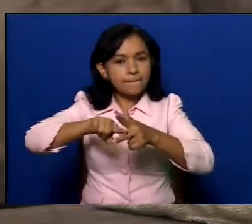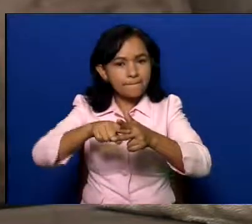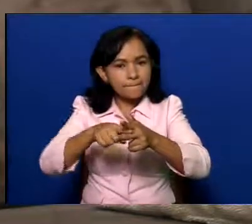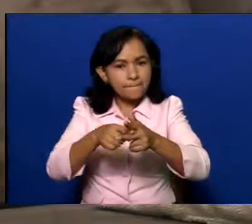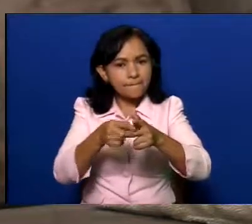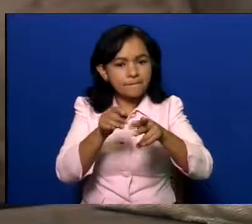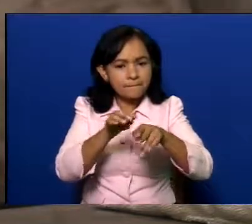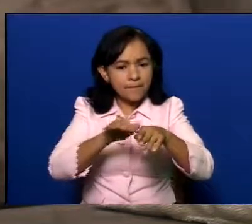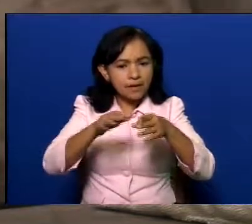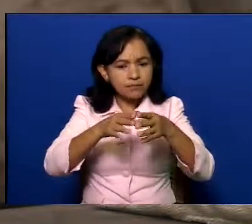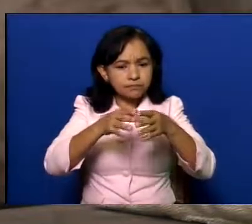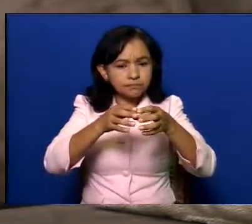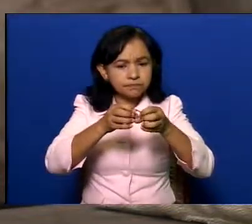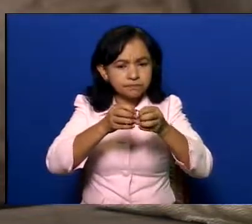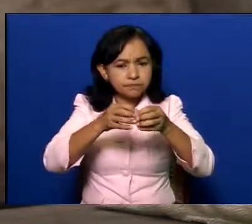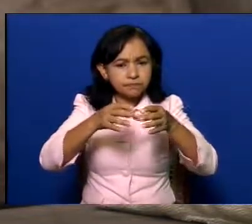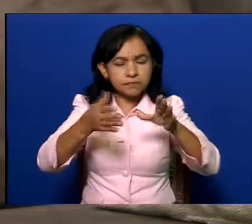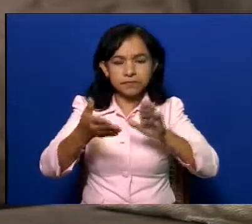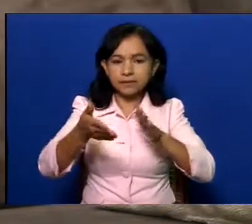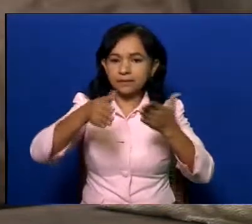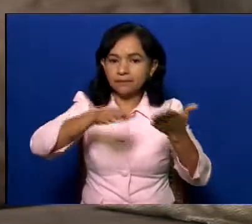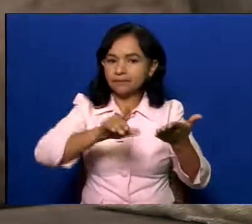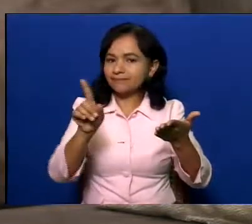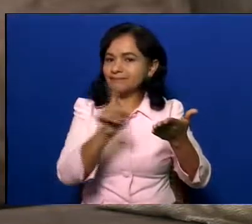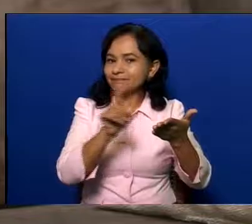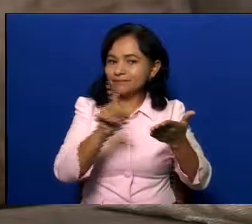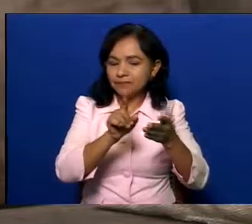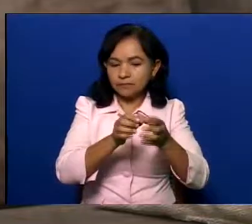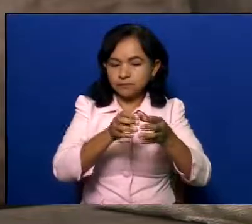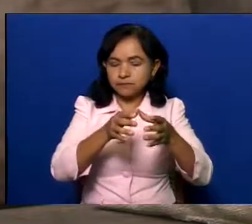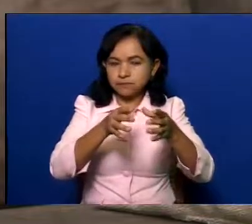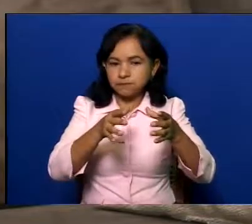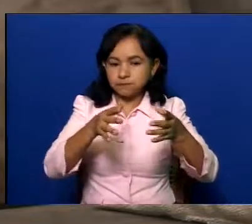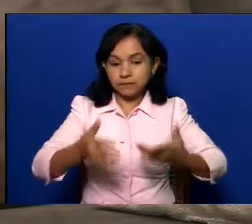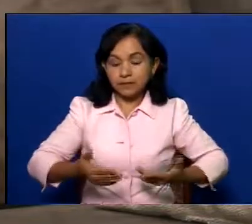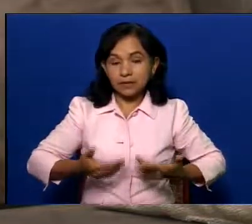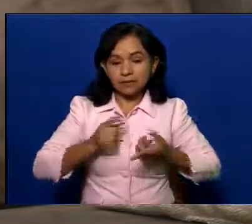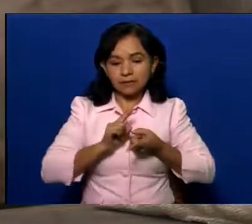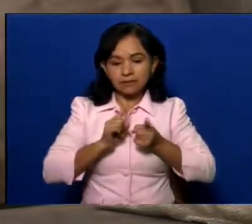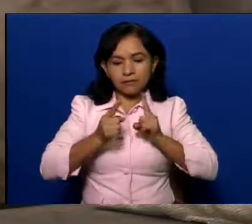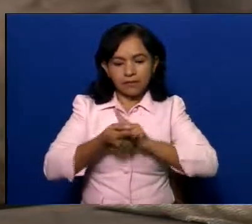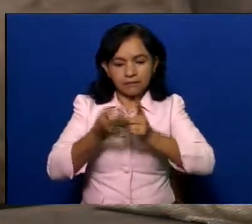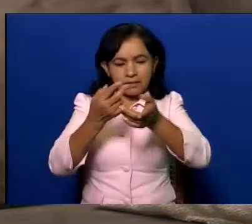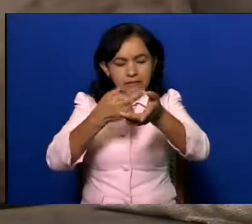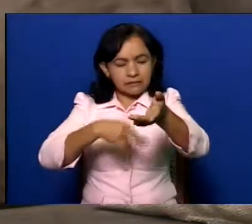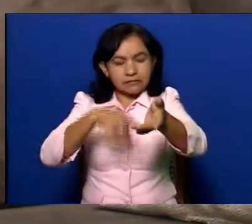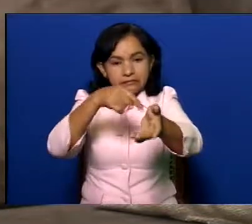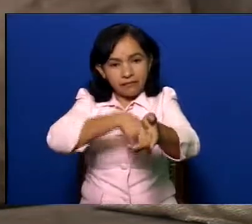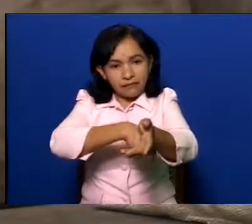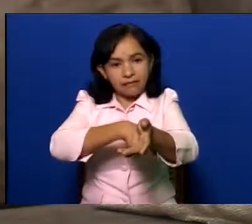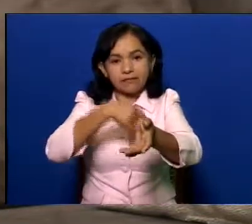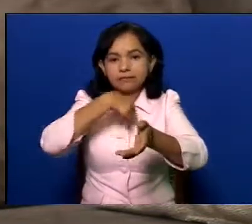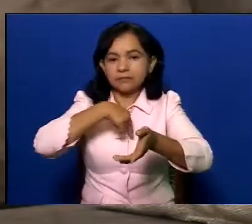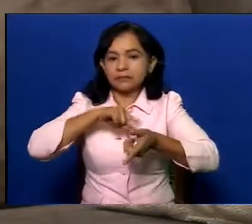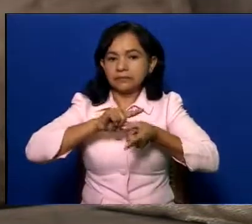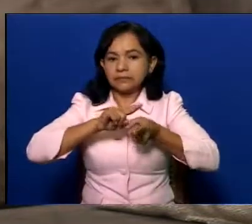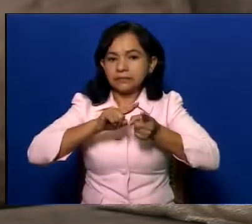aumentar, no se mueren como está establecido. Existen mutaciones de estas células que